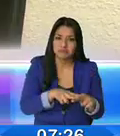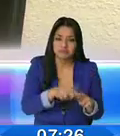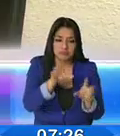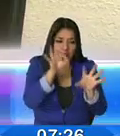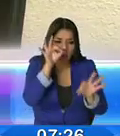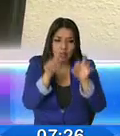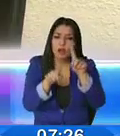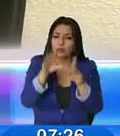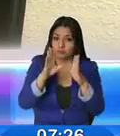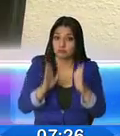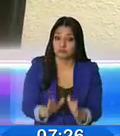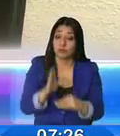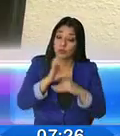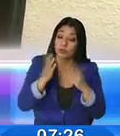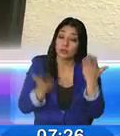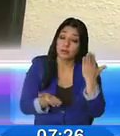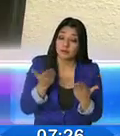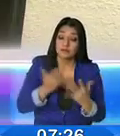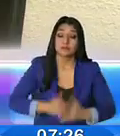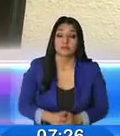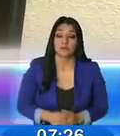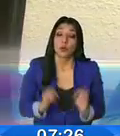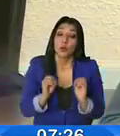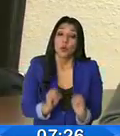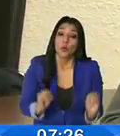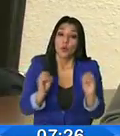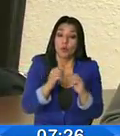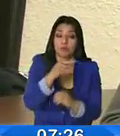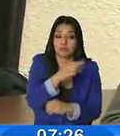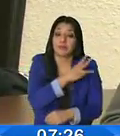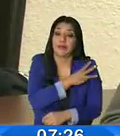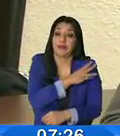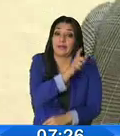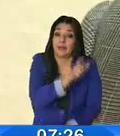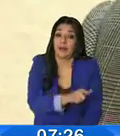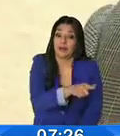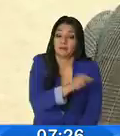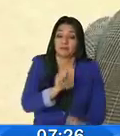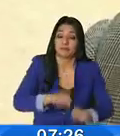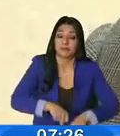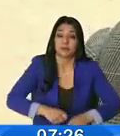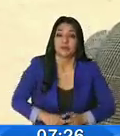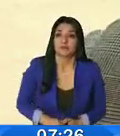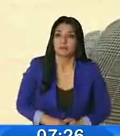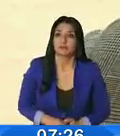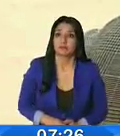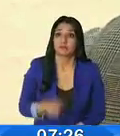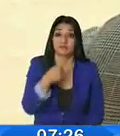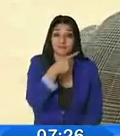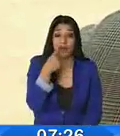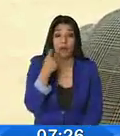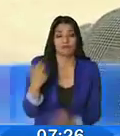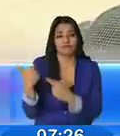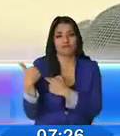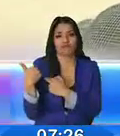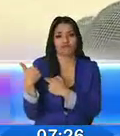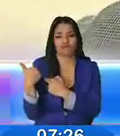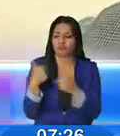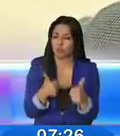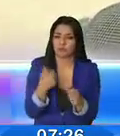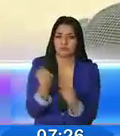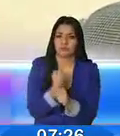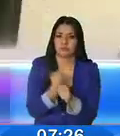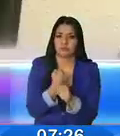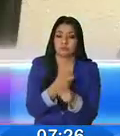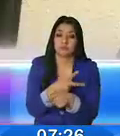algunos ciudadanos ecuatorianos y posiblemente también conste ahí lo del general Gabela. Pazmiño dice estar comprometido con esta labor y mencionó que la